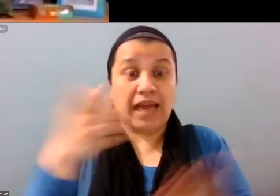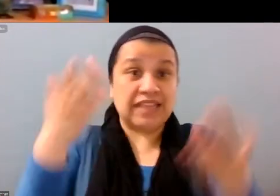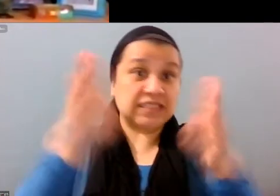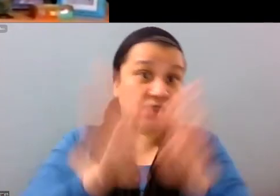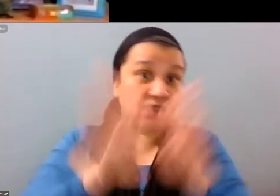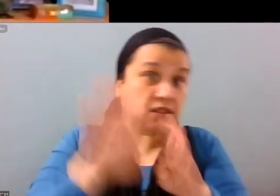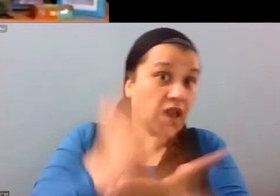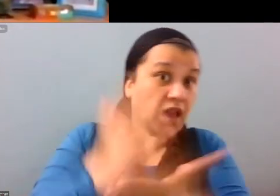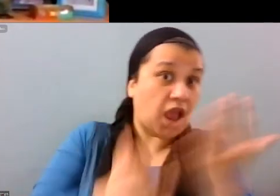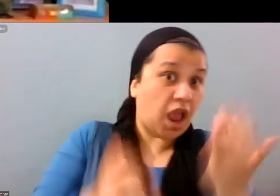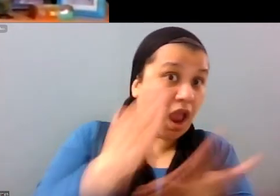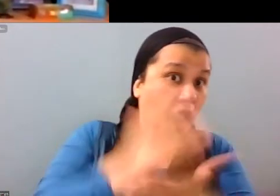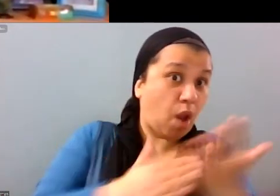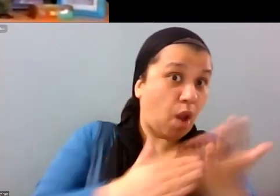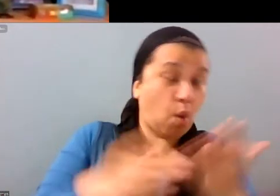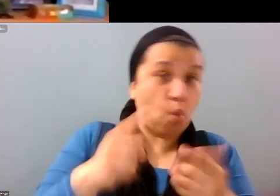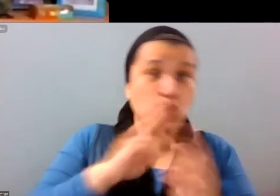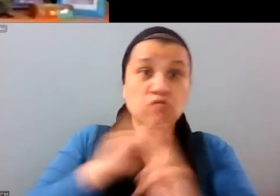aporte a esta pregunta